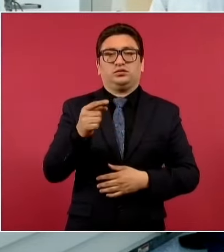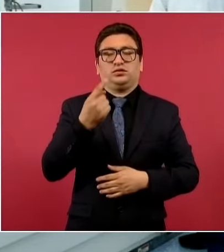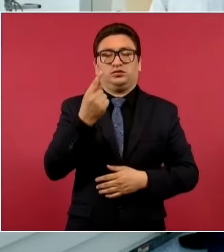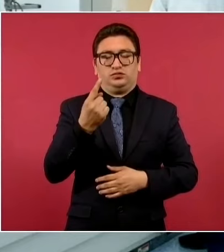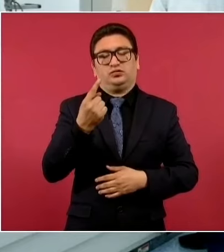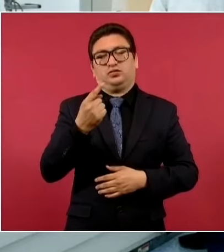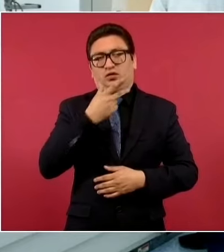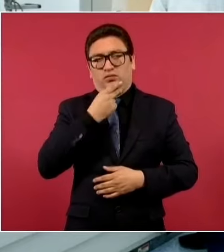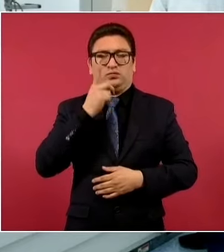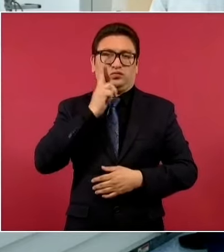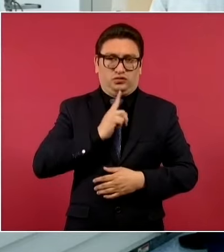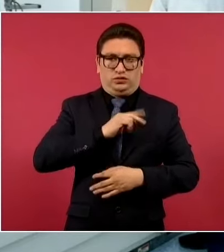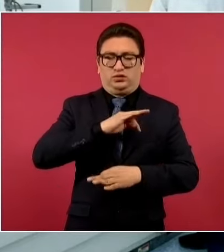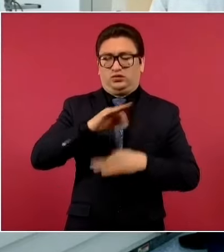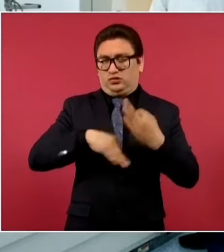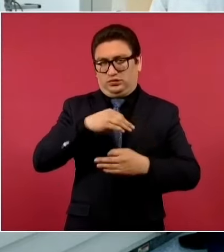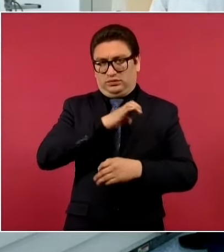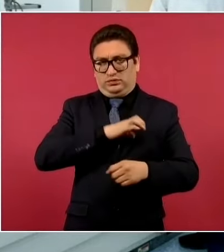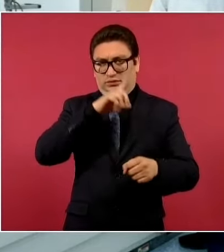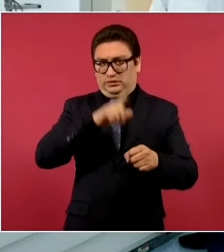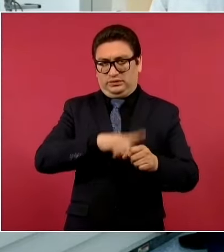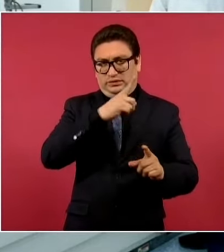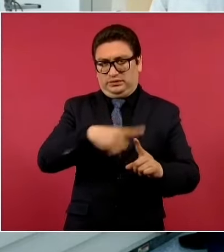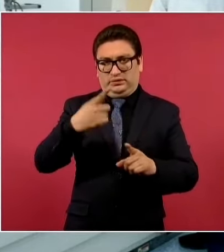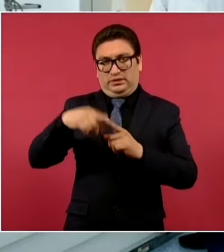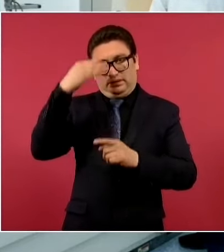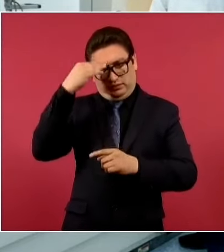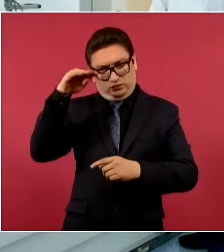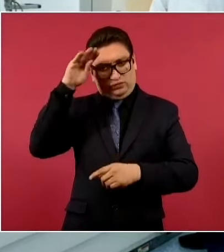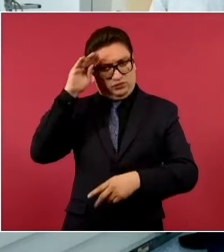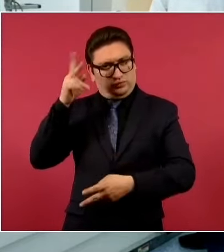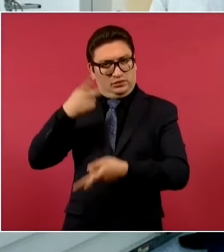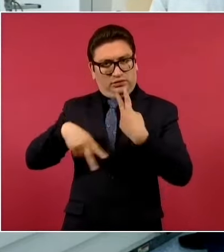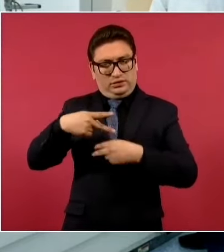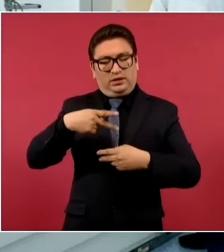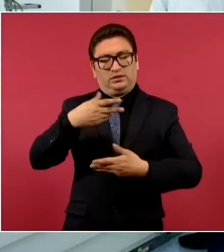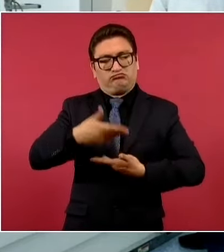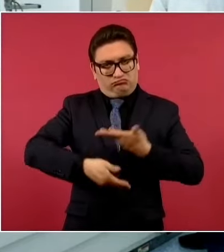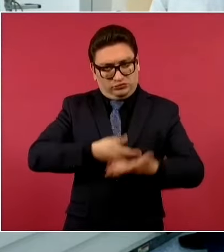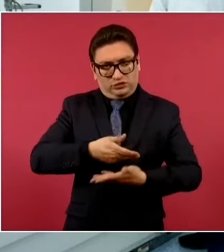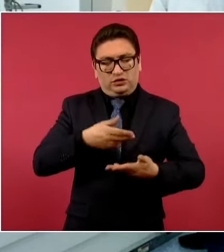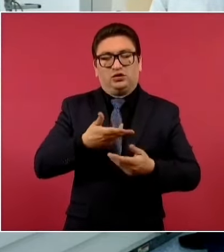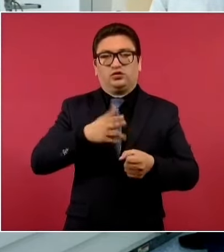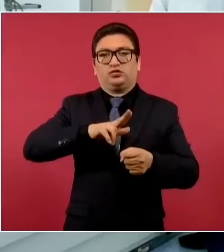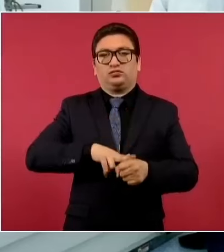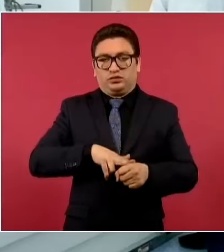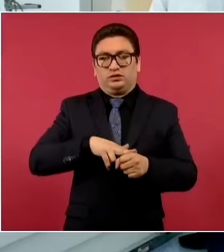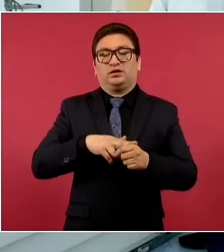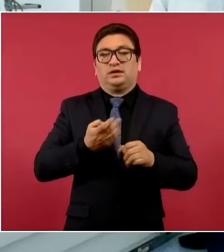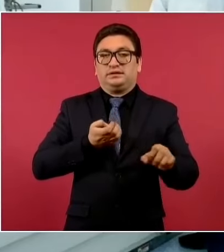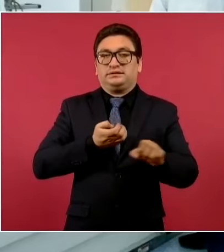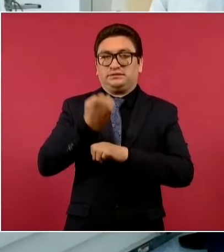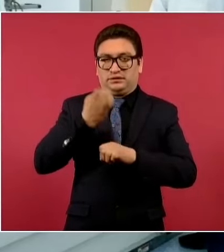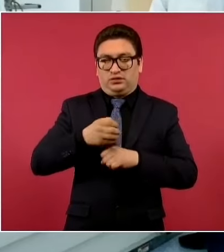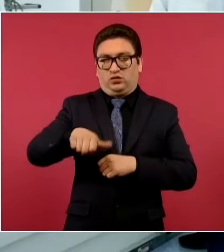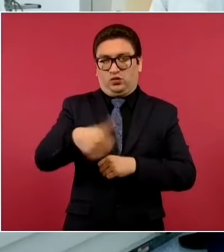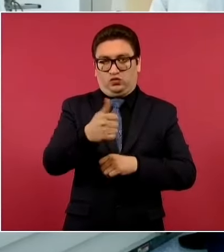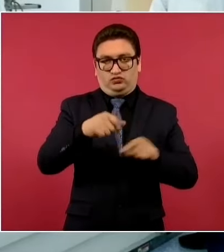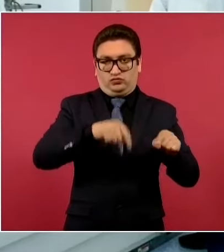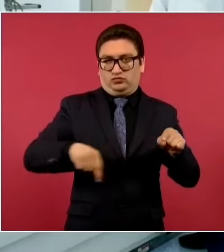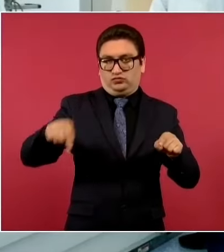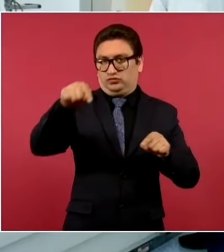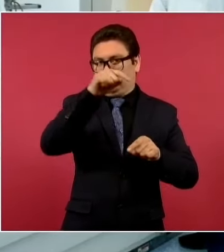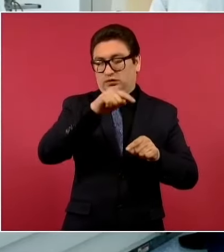médicas y médicos especialistas de Cuba que brindan sus servicios en hospitales de 11 estados donde antes